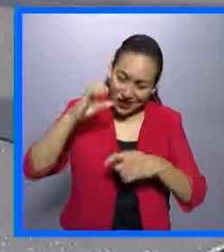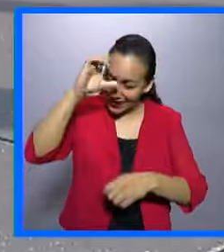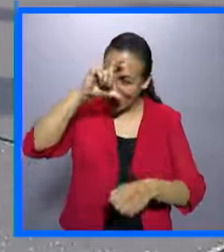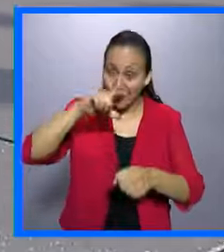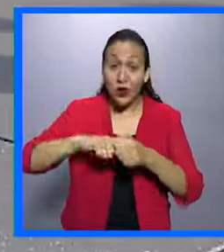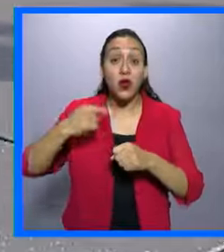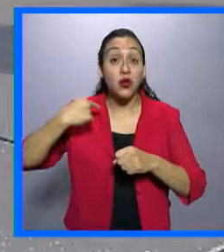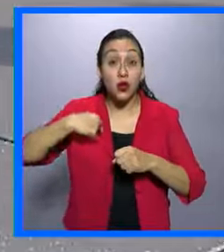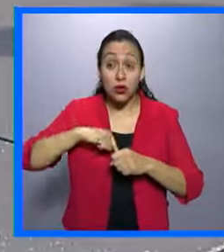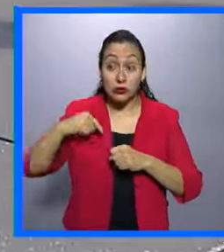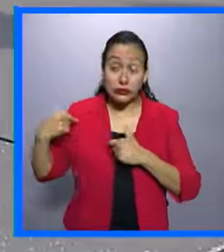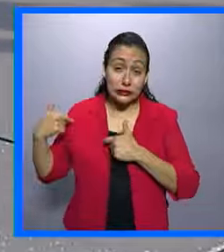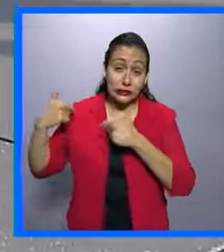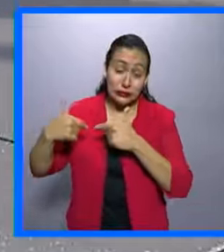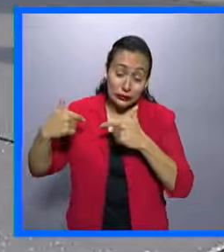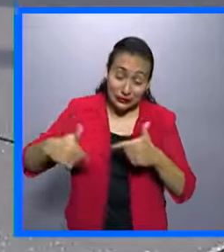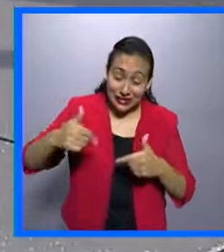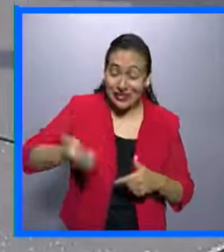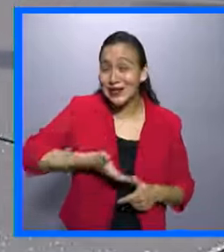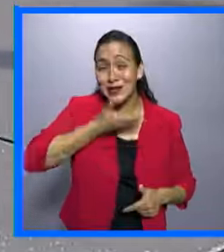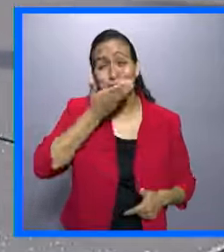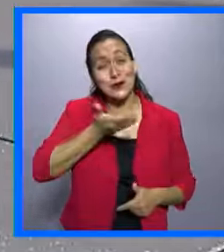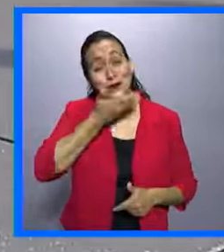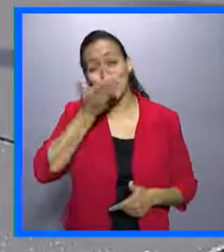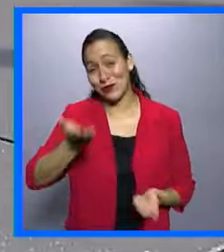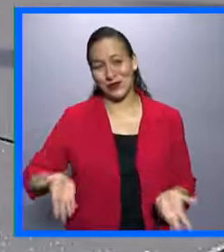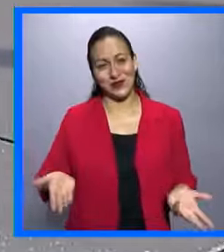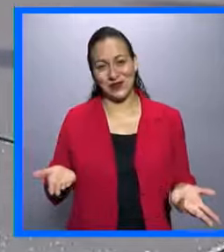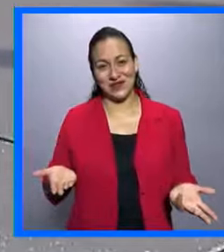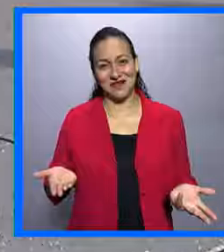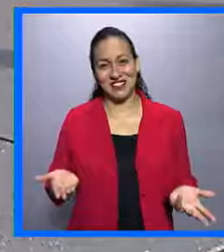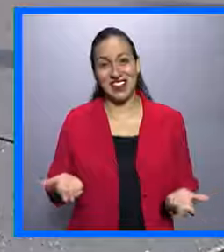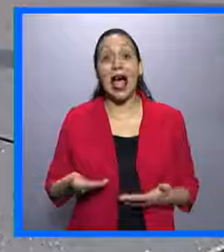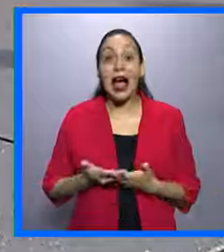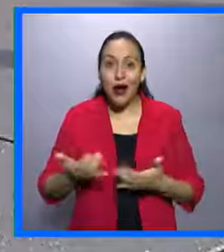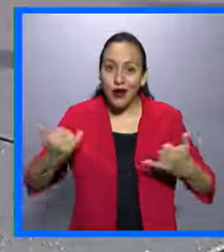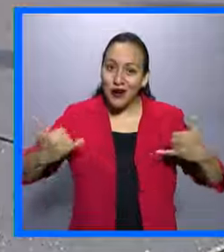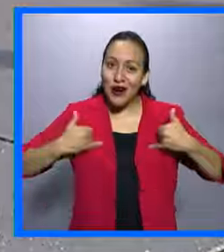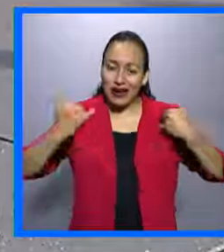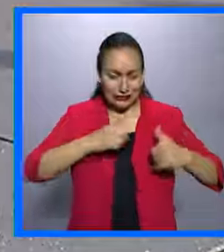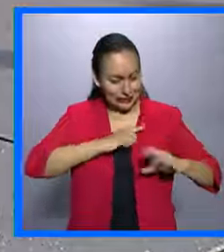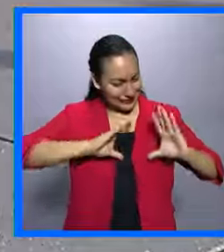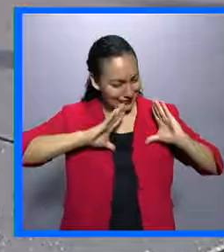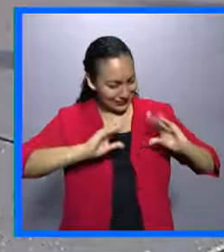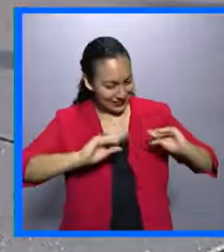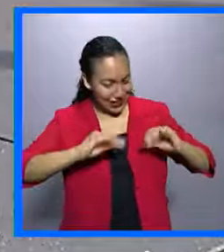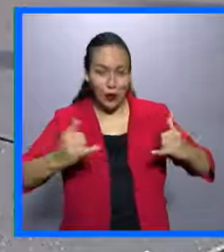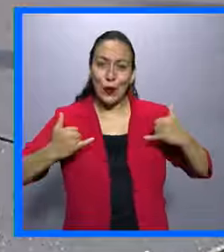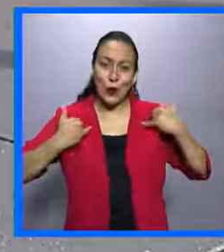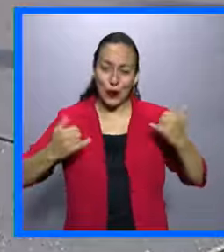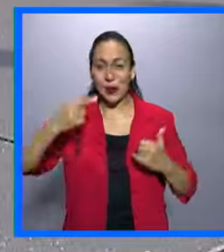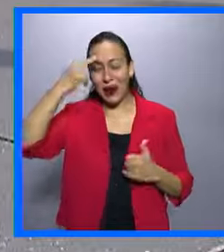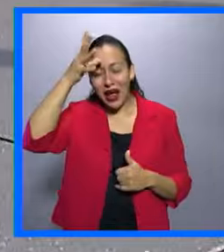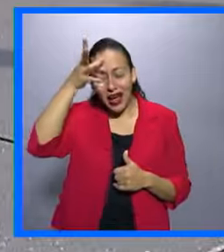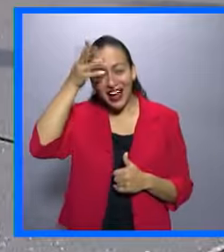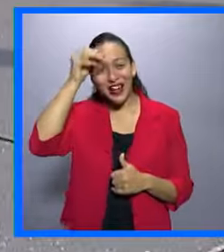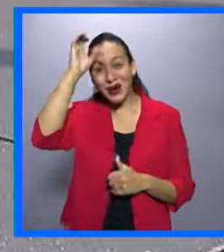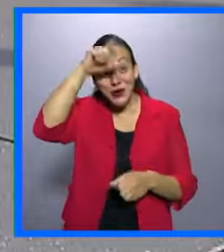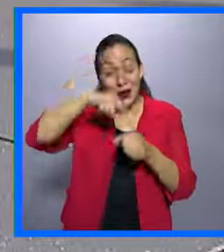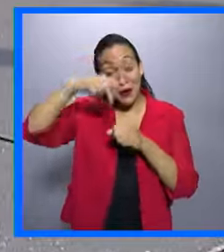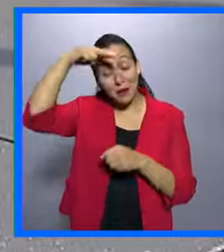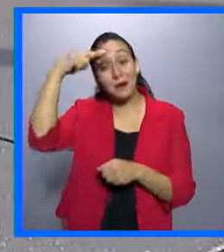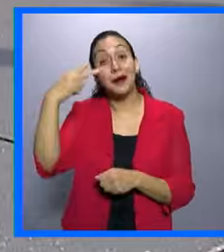no crecimos en estas tradiciones, sobre todo ahora los más jóvenes, los reeduca, los conecta con